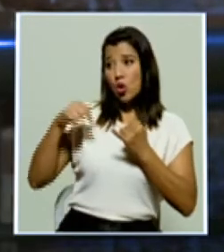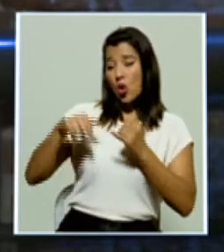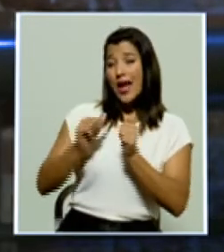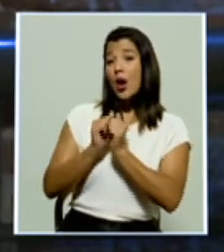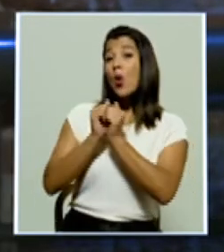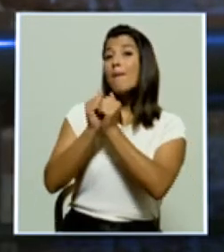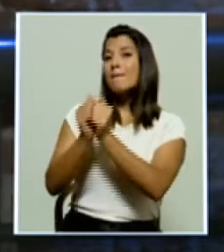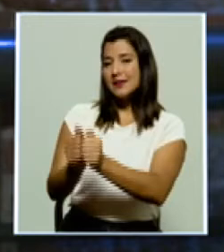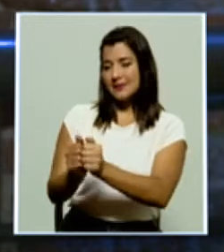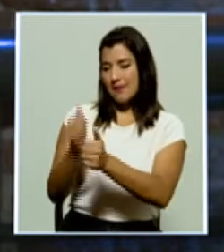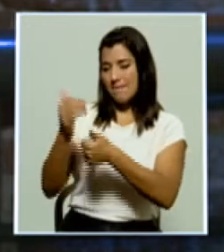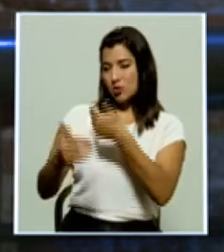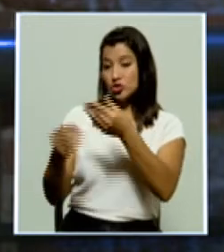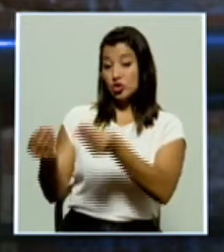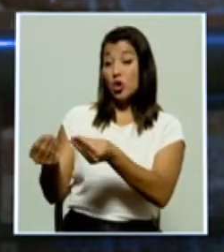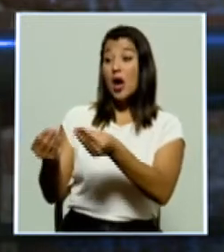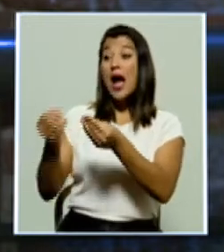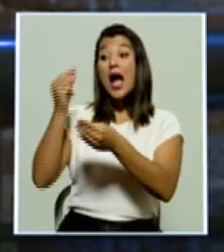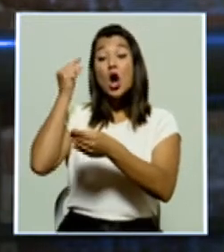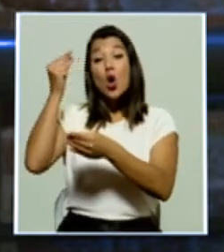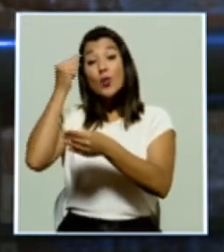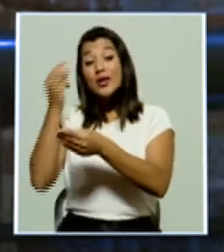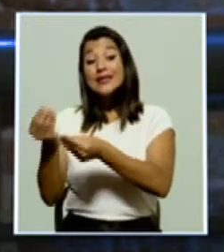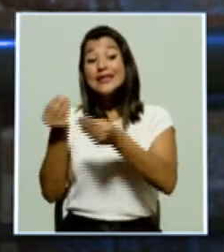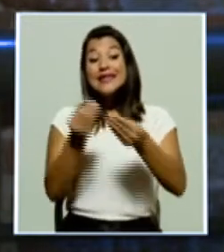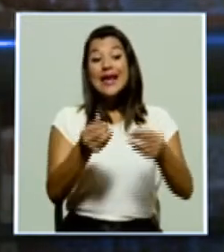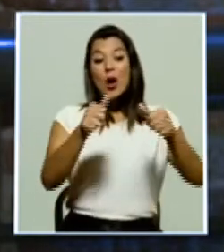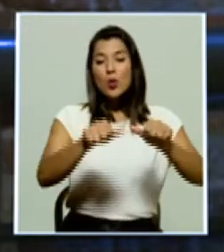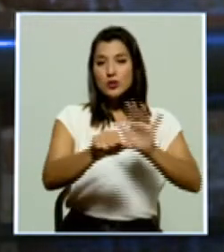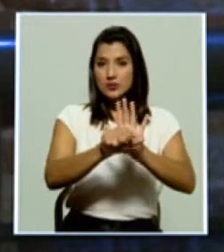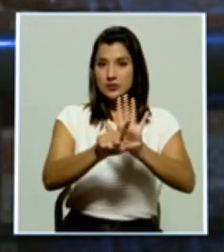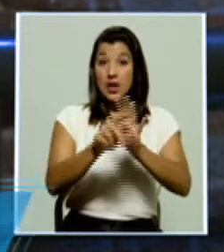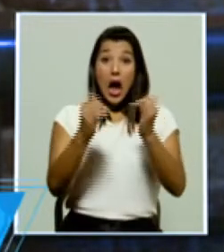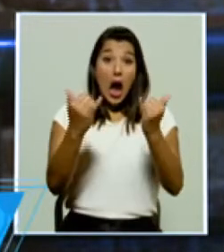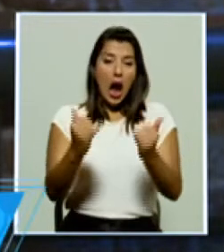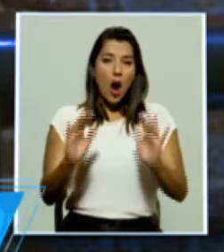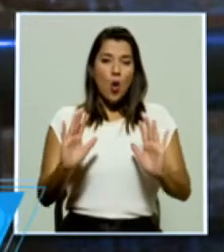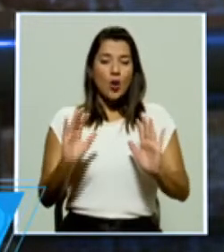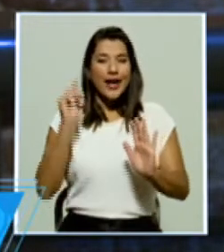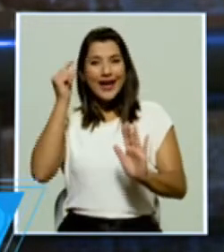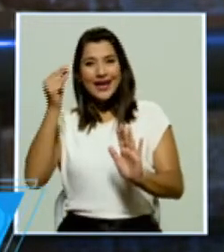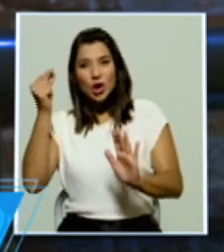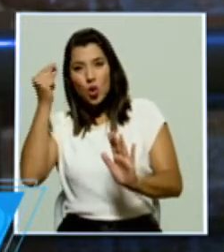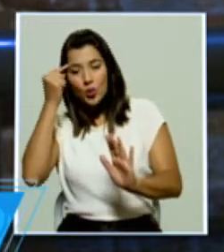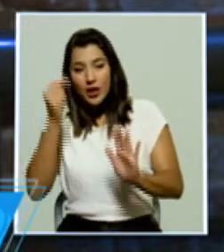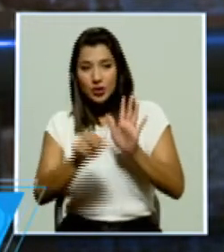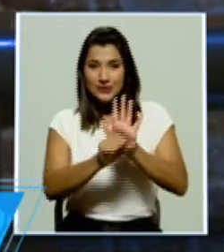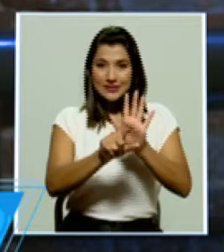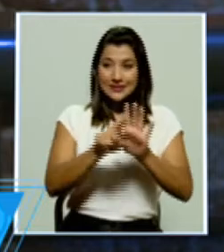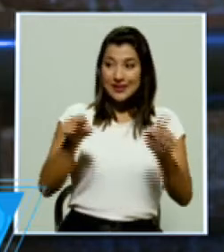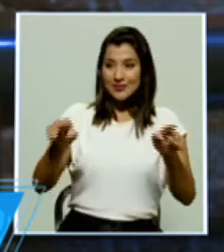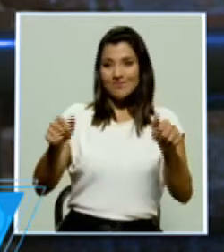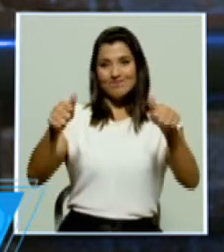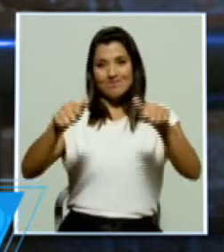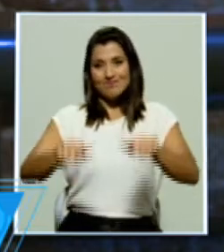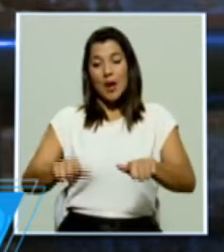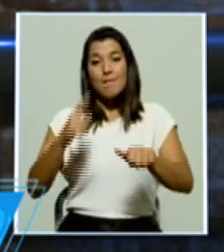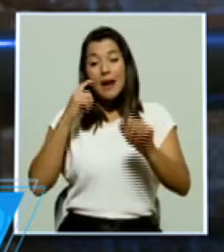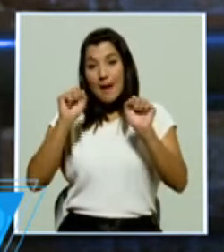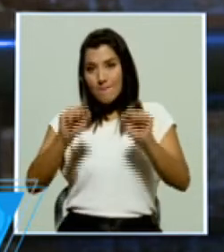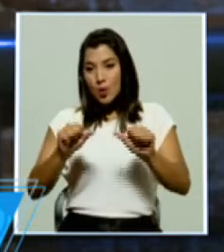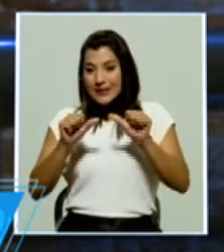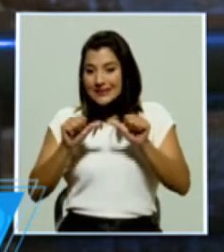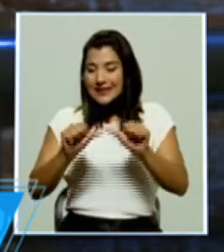a la Asamblea Legislativa, pero ahora corresponde a un entendimiento entre el Poder Ejecutivo y el Poder Legislativo para poder dar curso a